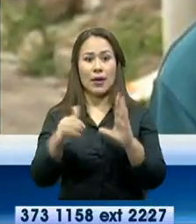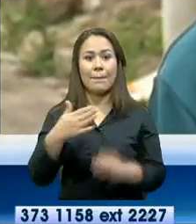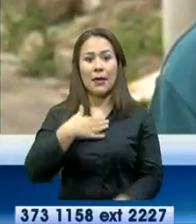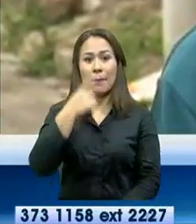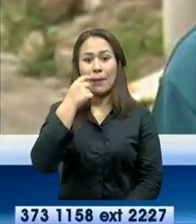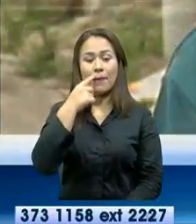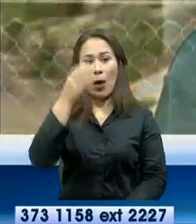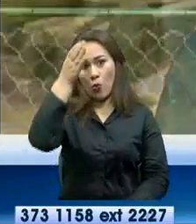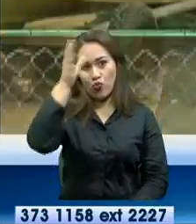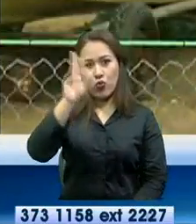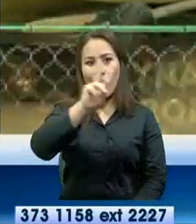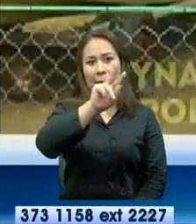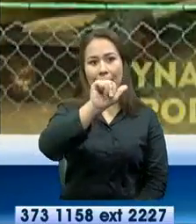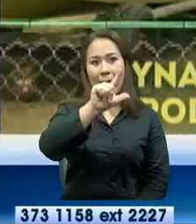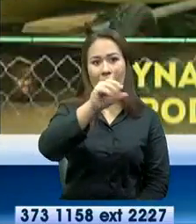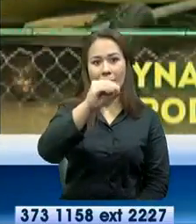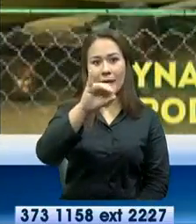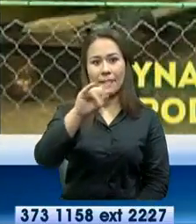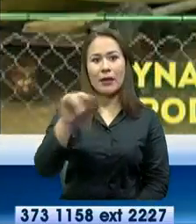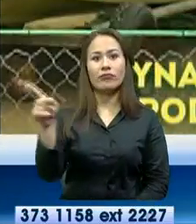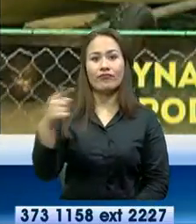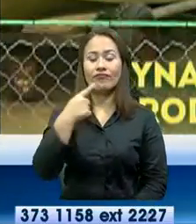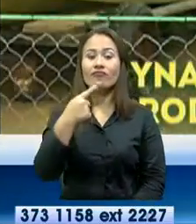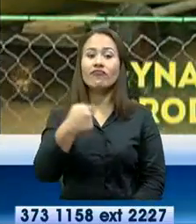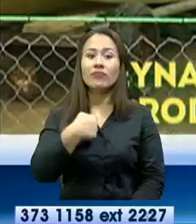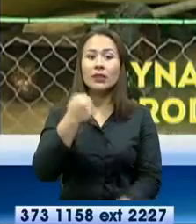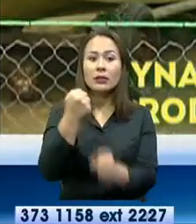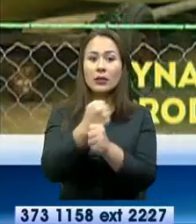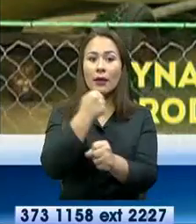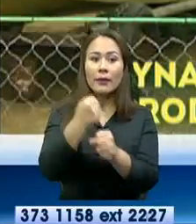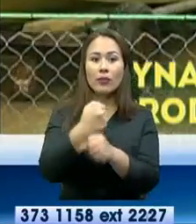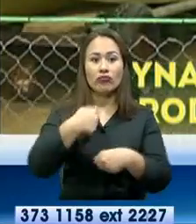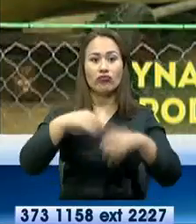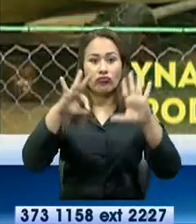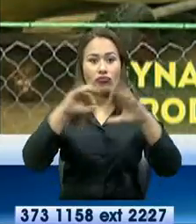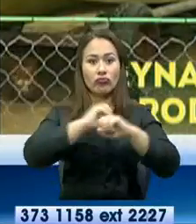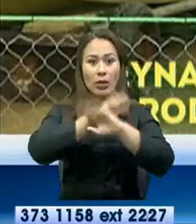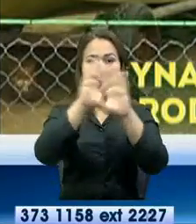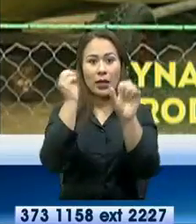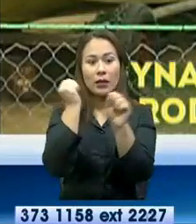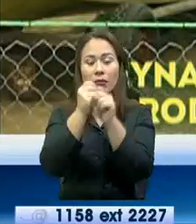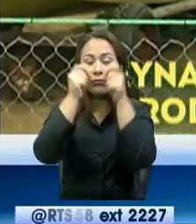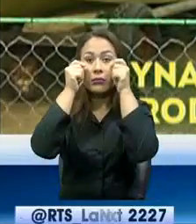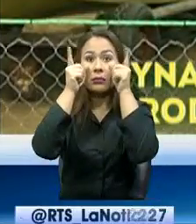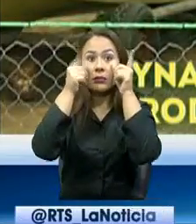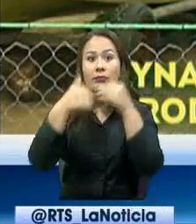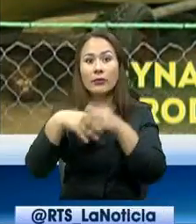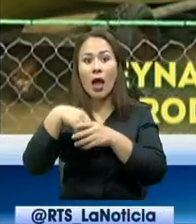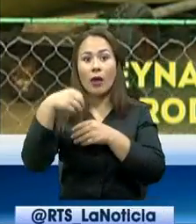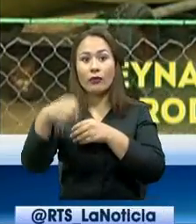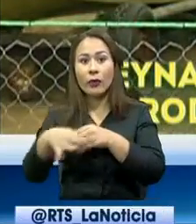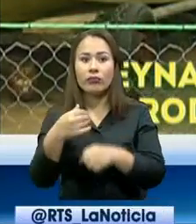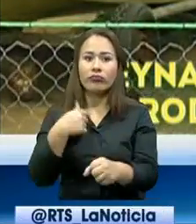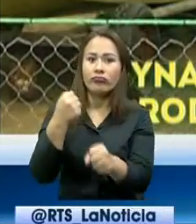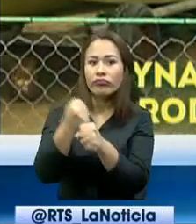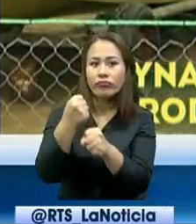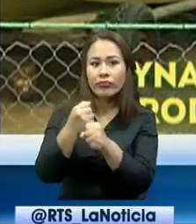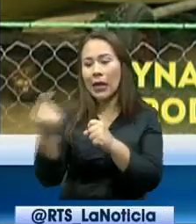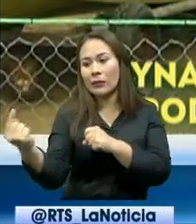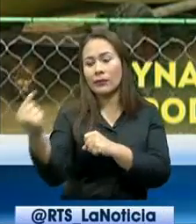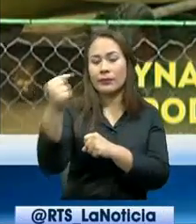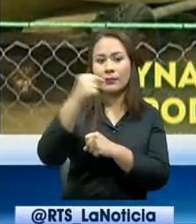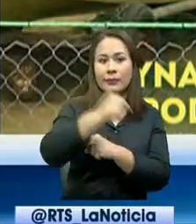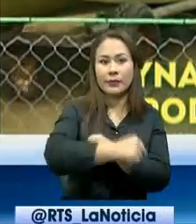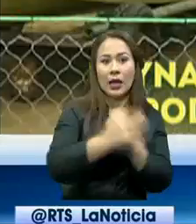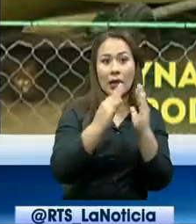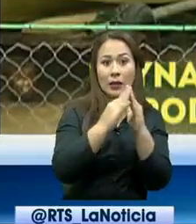cultura Valdivia. Me dedico a mi trabajo, levanto 8 de la mañana, me salgo para afuera y regreso a las 8 de la